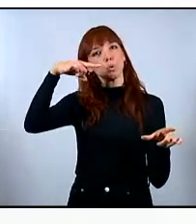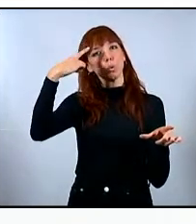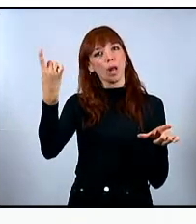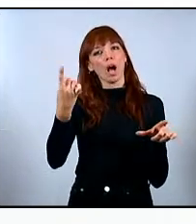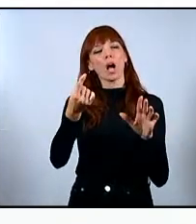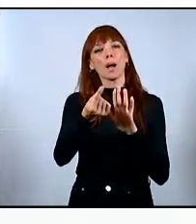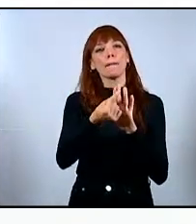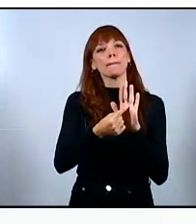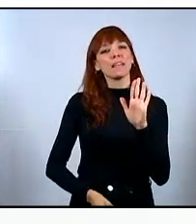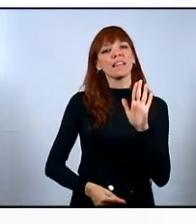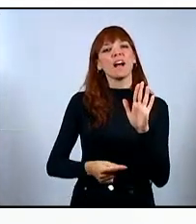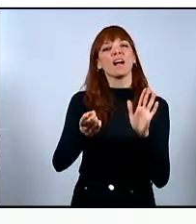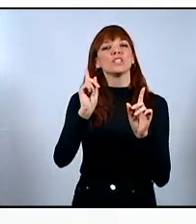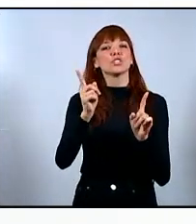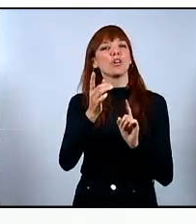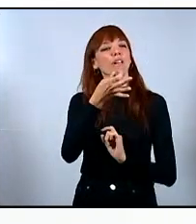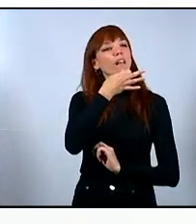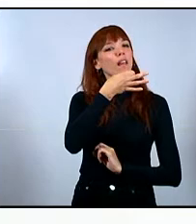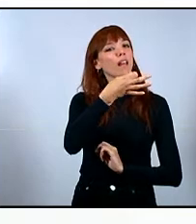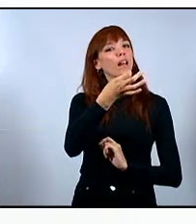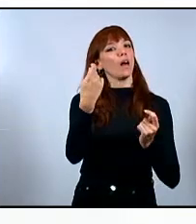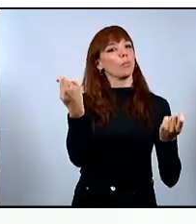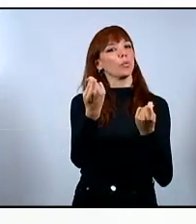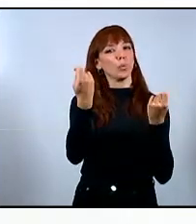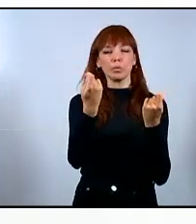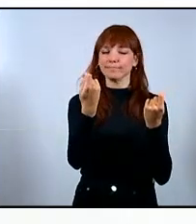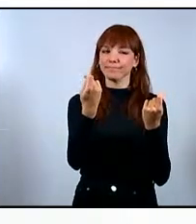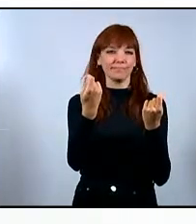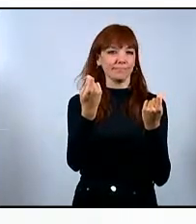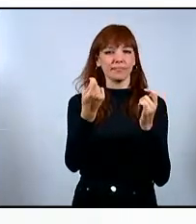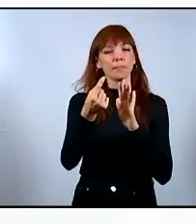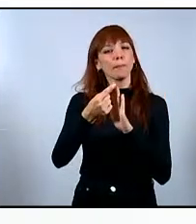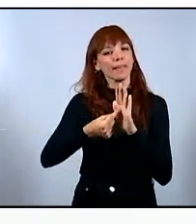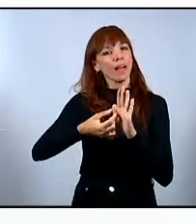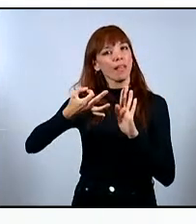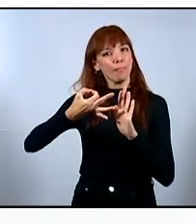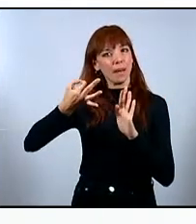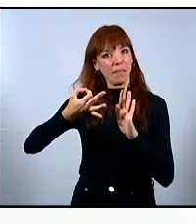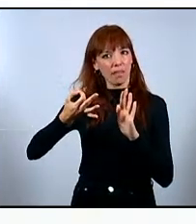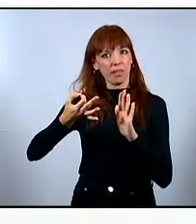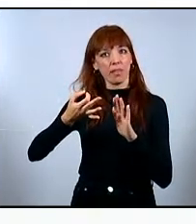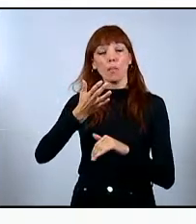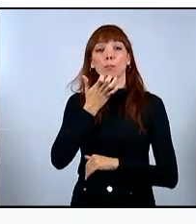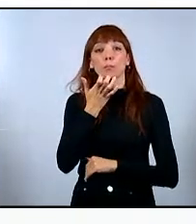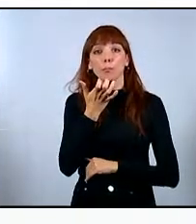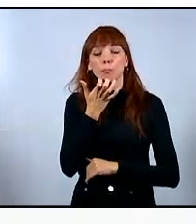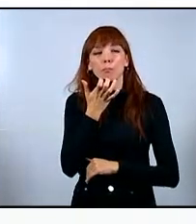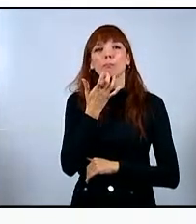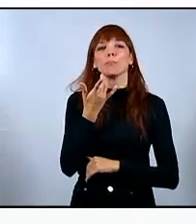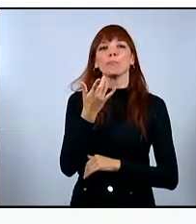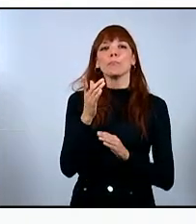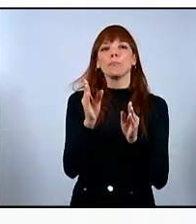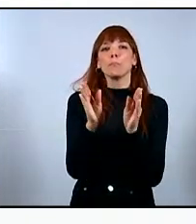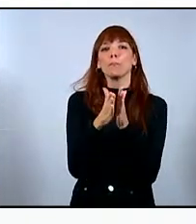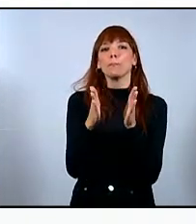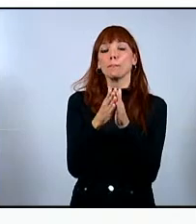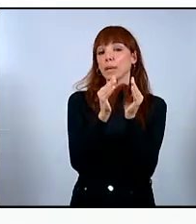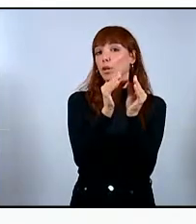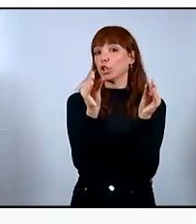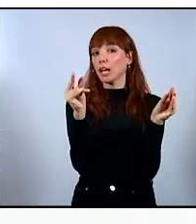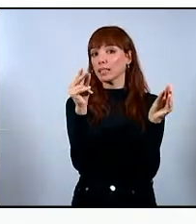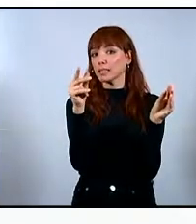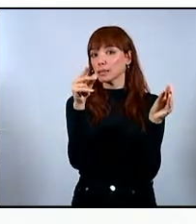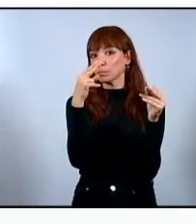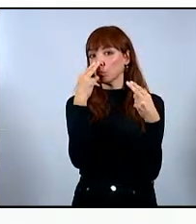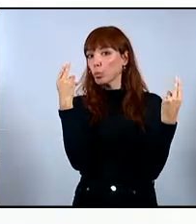con lemas simples y con pancartas. Medidas para garantizar, por ejemplo, el servicio de bibliotecas públicas,